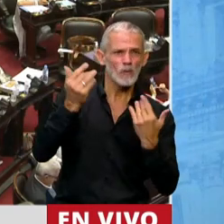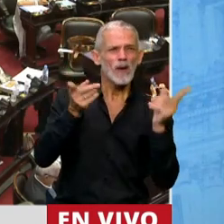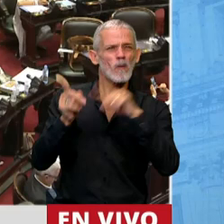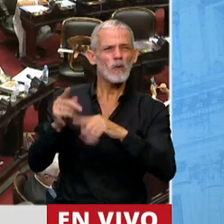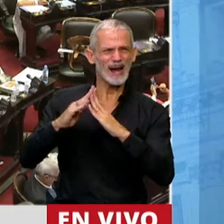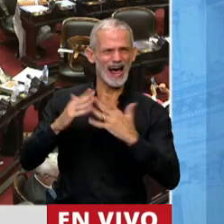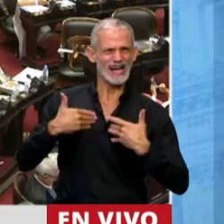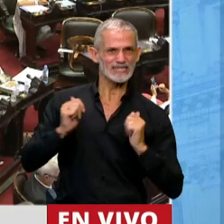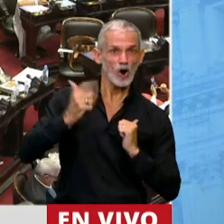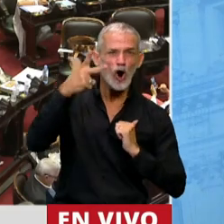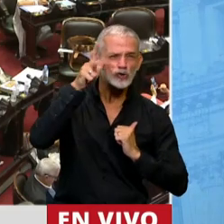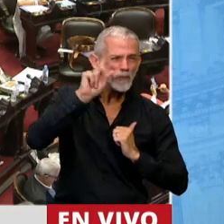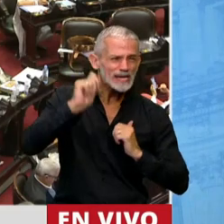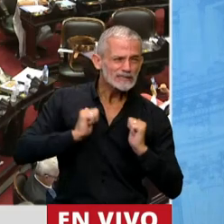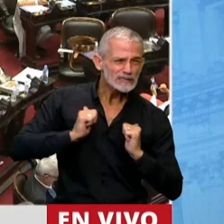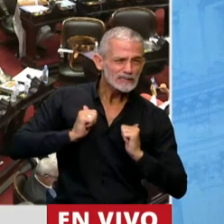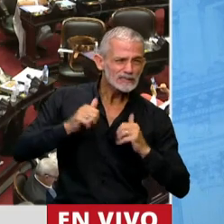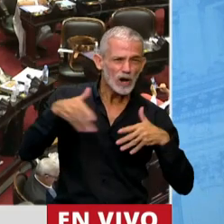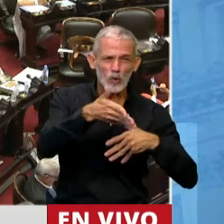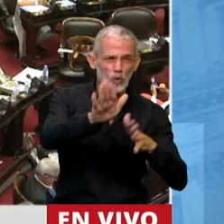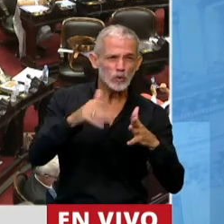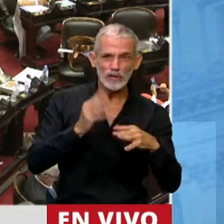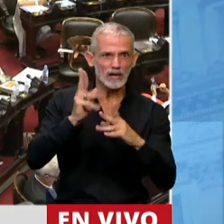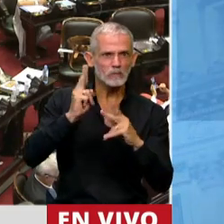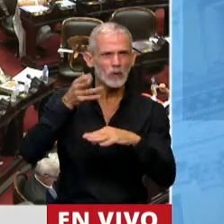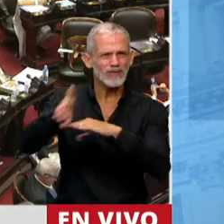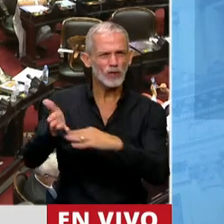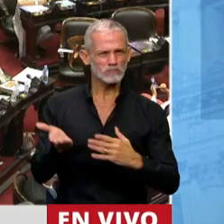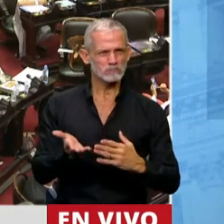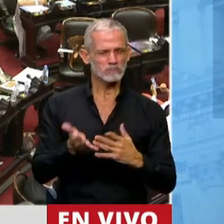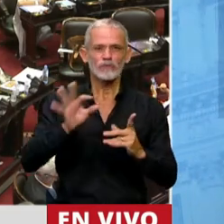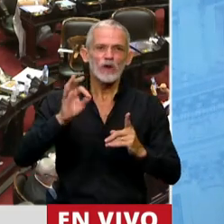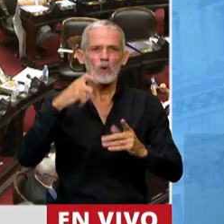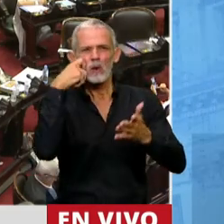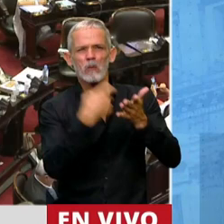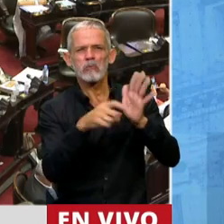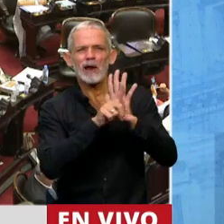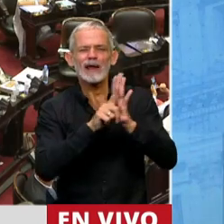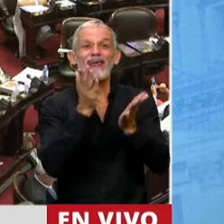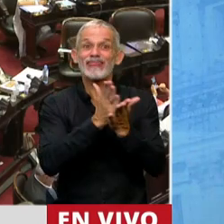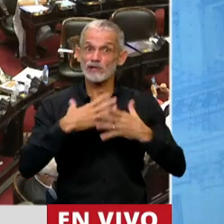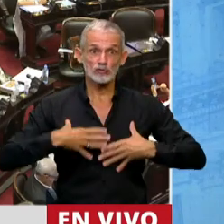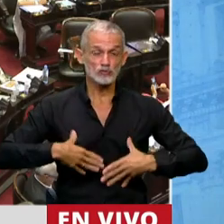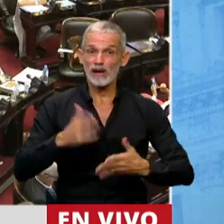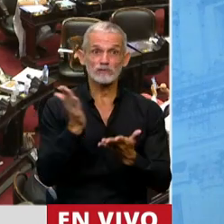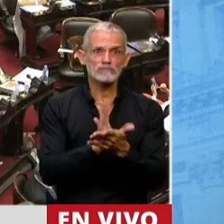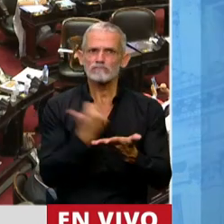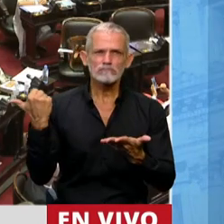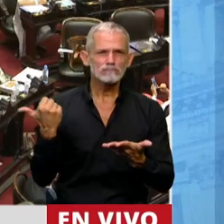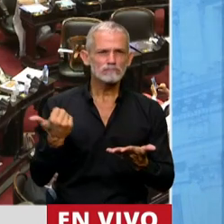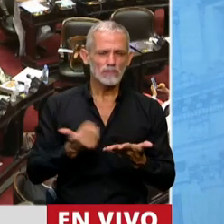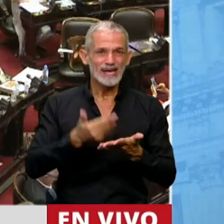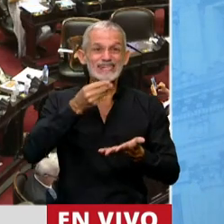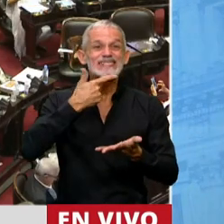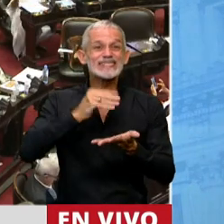casa. No está en discusión, no la violación, la supresión de derechos humanos en Formosa, porque lo dijo el